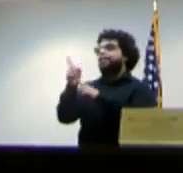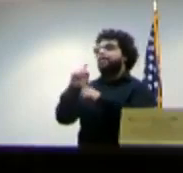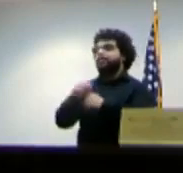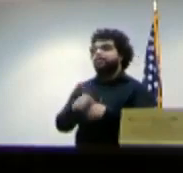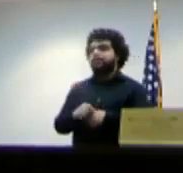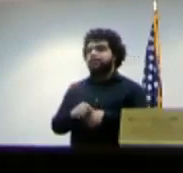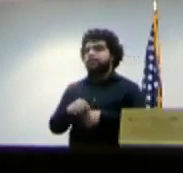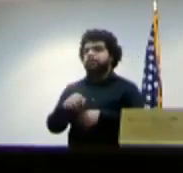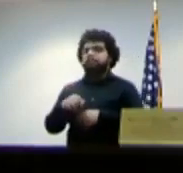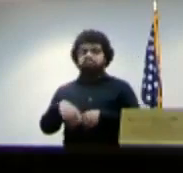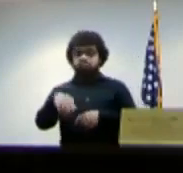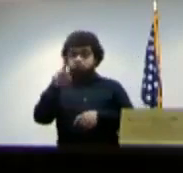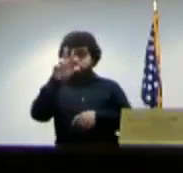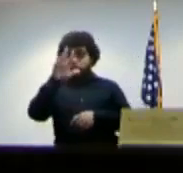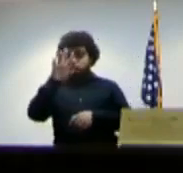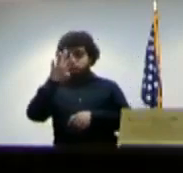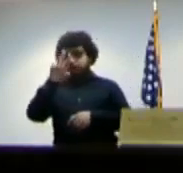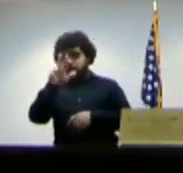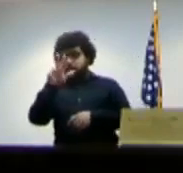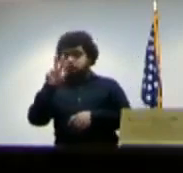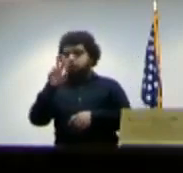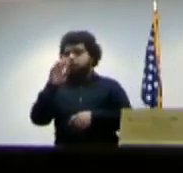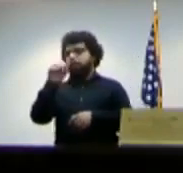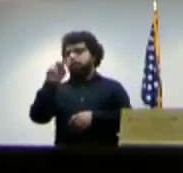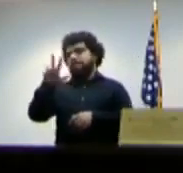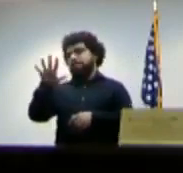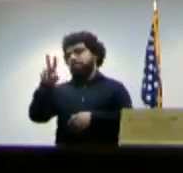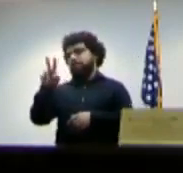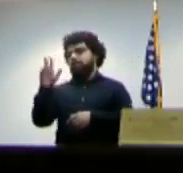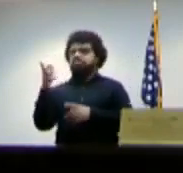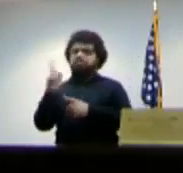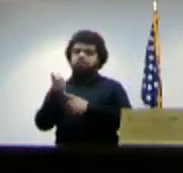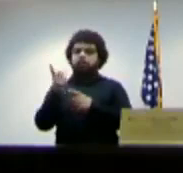42 minutos, 43 minutos. Puede ser uno más o uno menos.